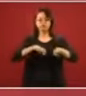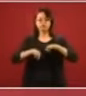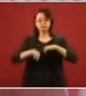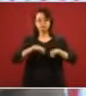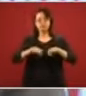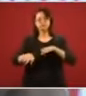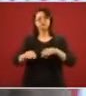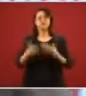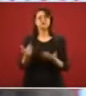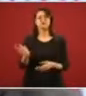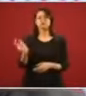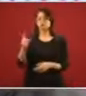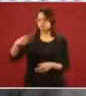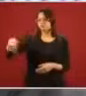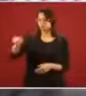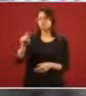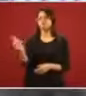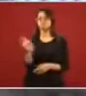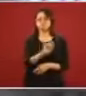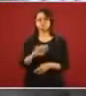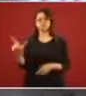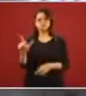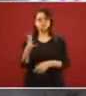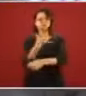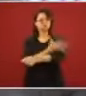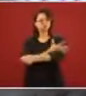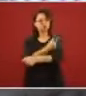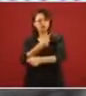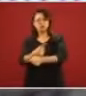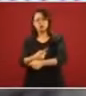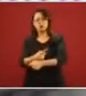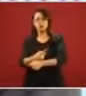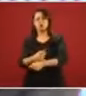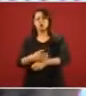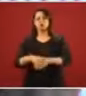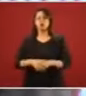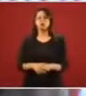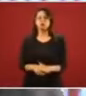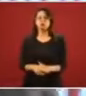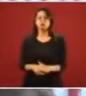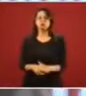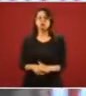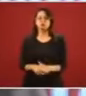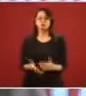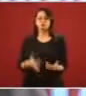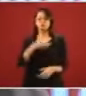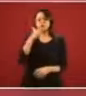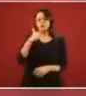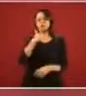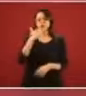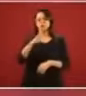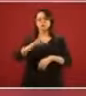con mucho profesionalismo, con honestidad, sin